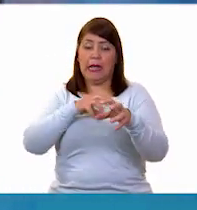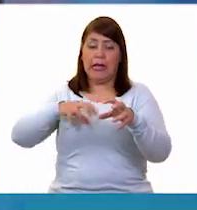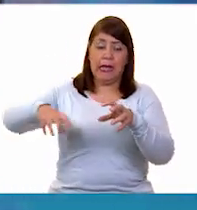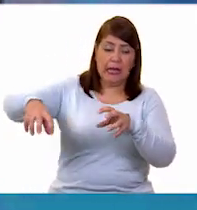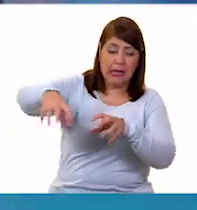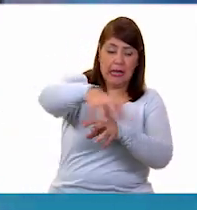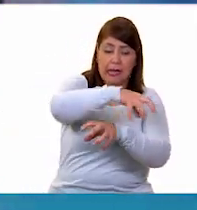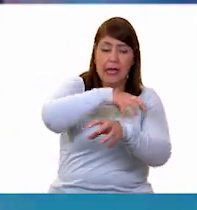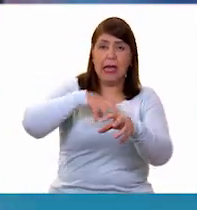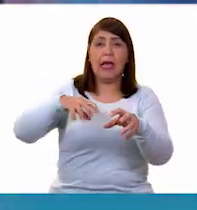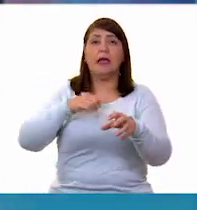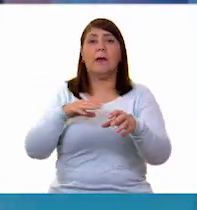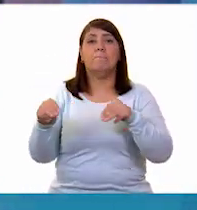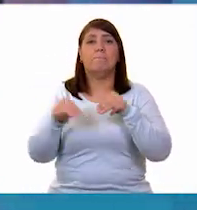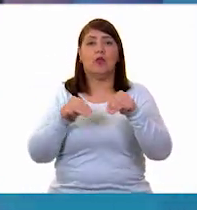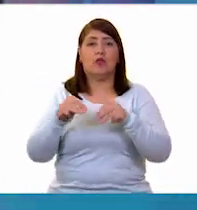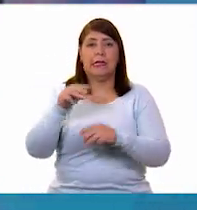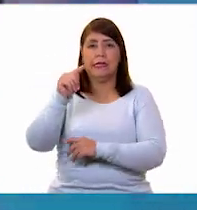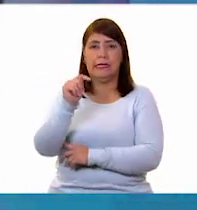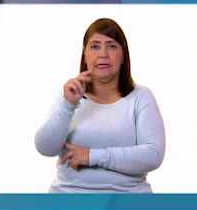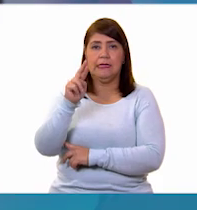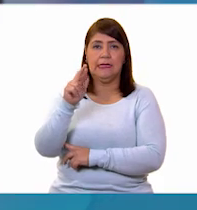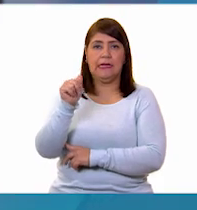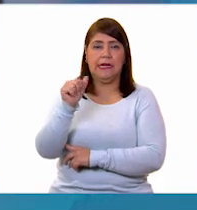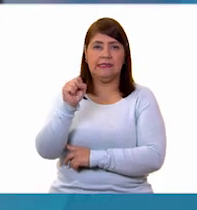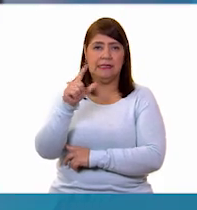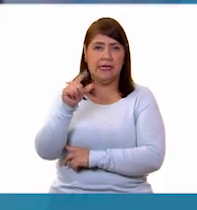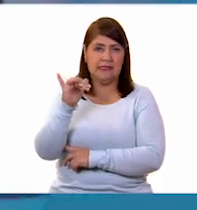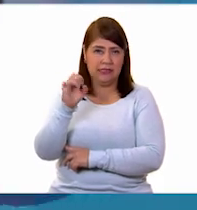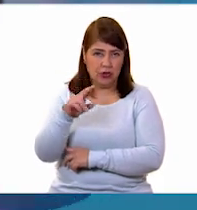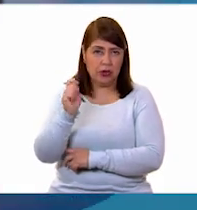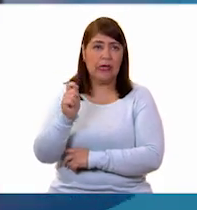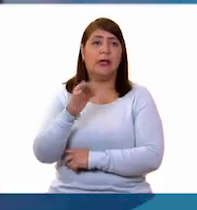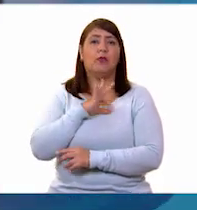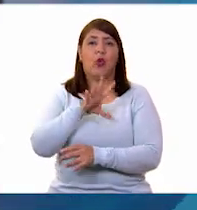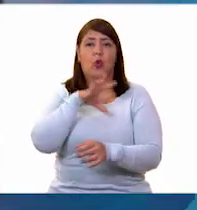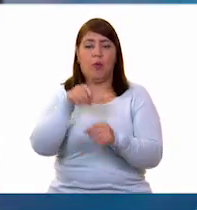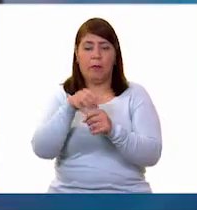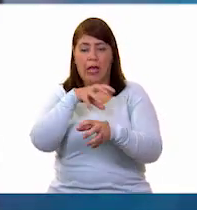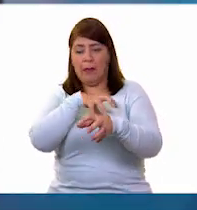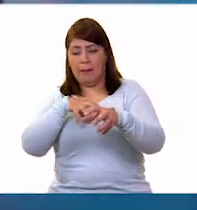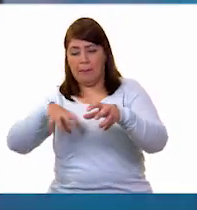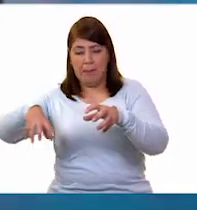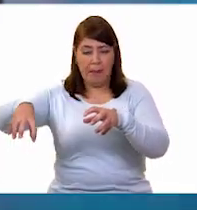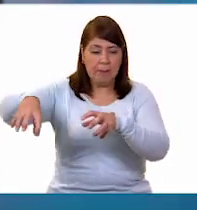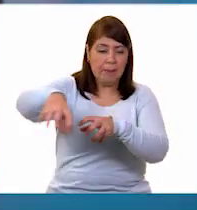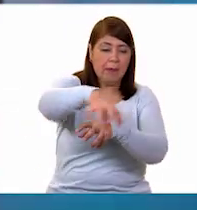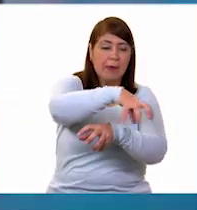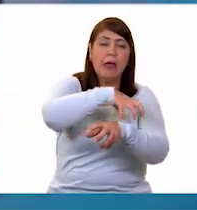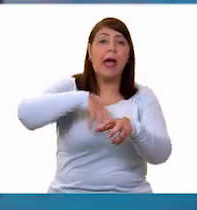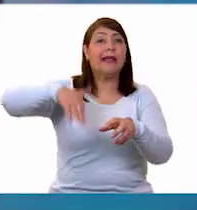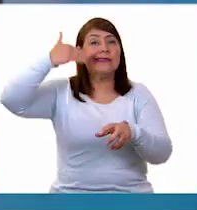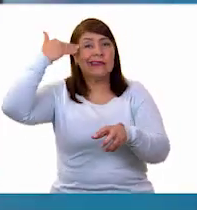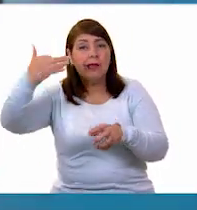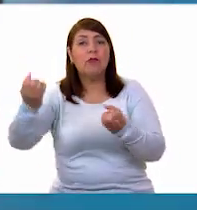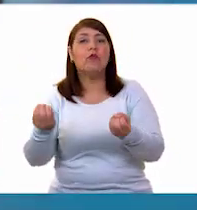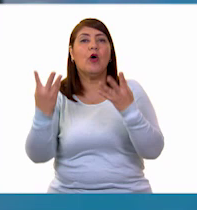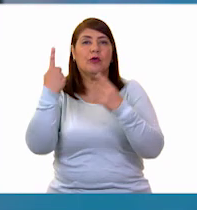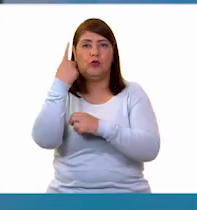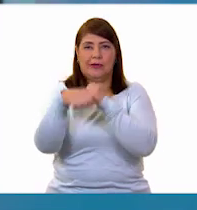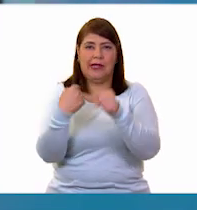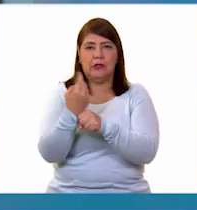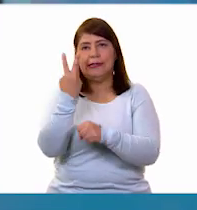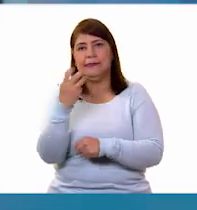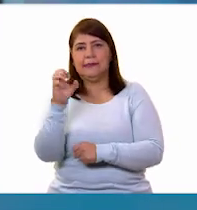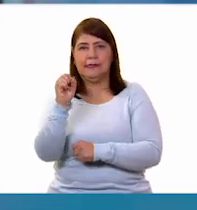se le llama movimiento de traslación. Y al dar esta vuelta completa al Sol, la Tierra tarda un año. y gracias a